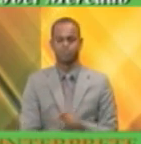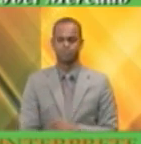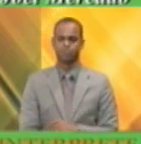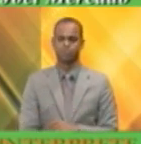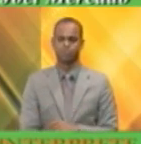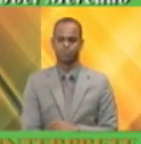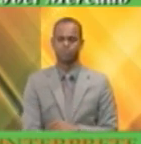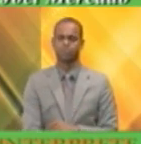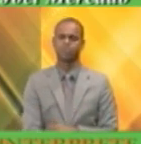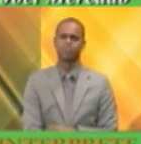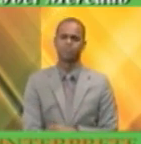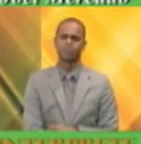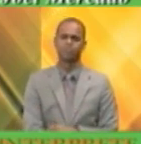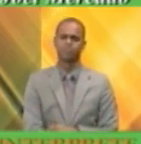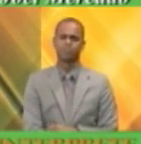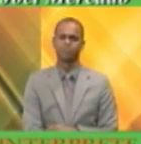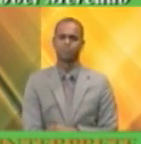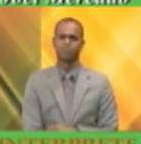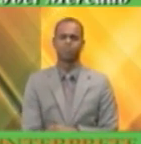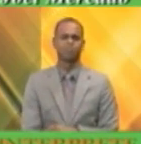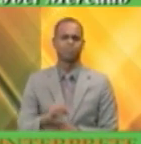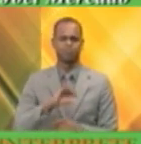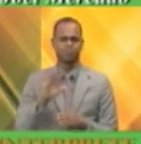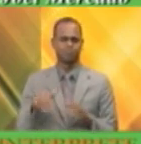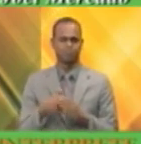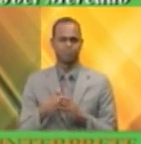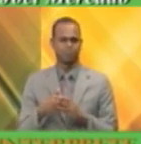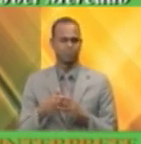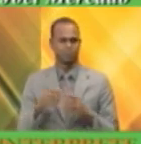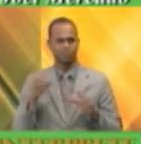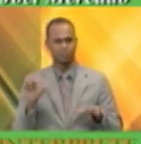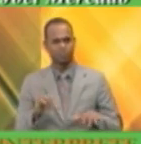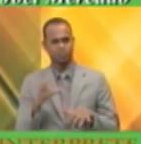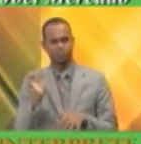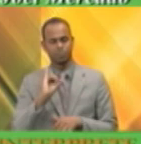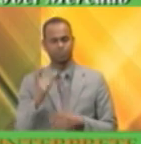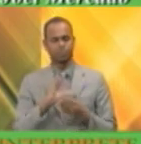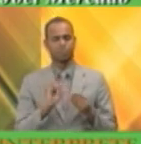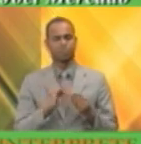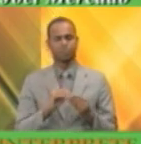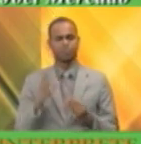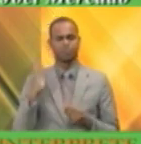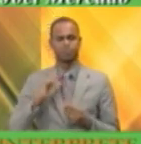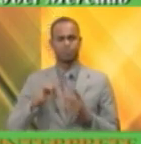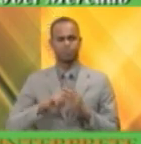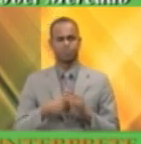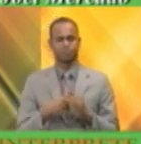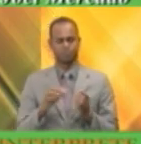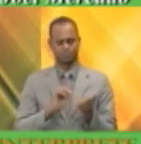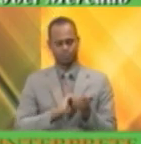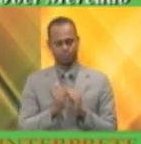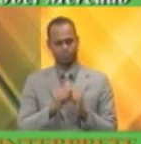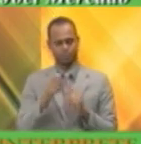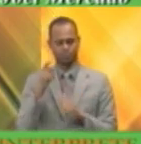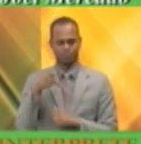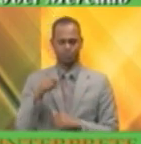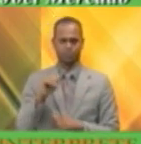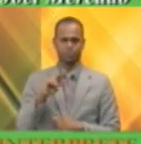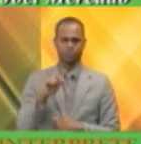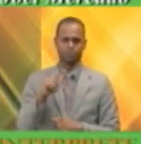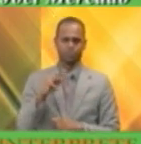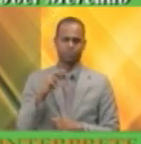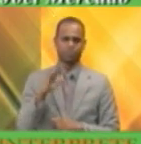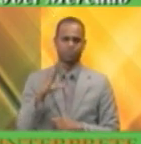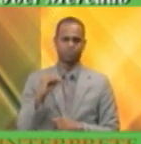todo, no se puede decir del todo, porque como decíamos al inicio, el deporte paralímpico es